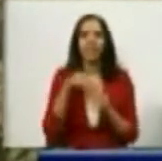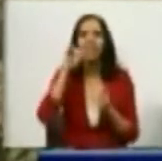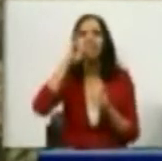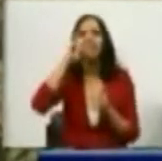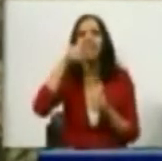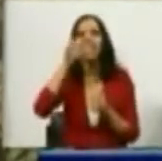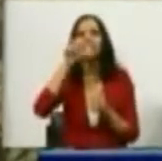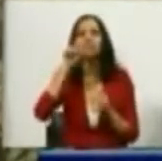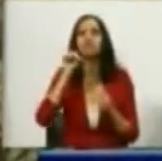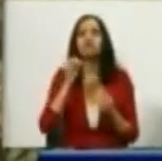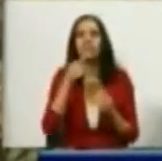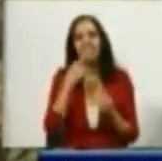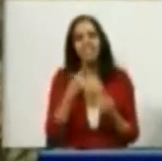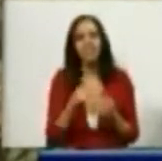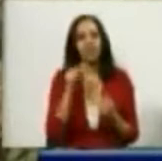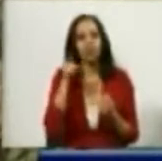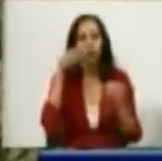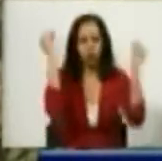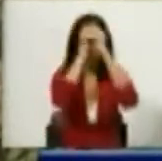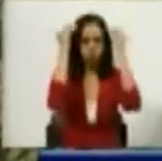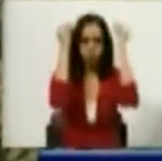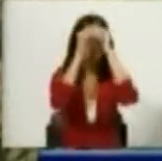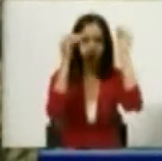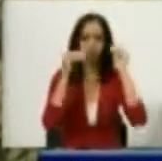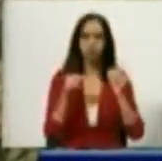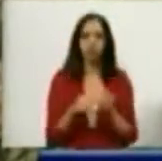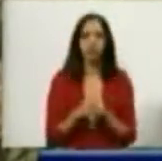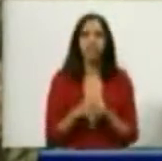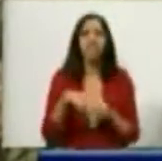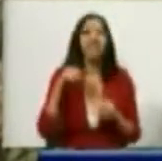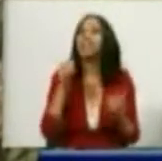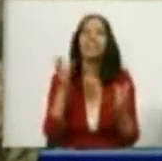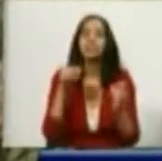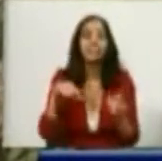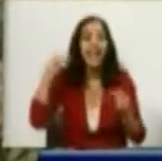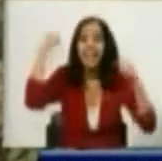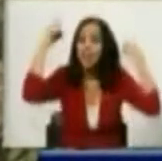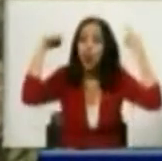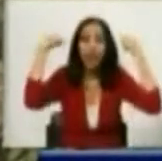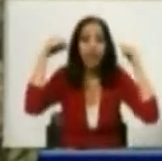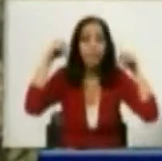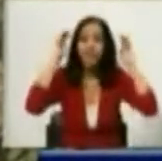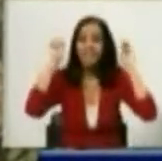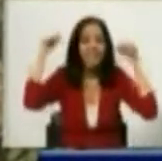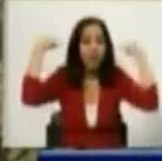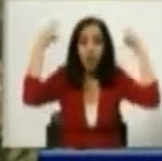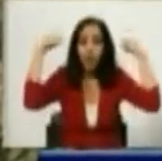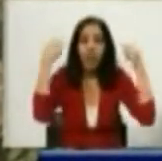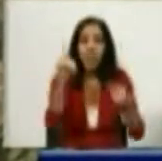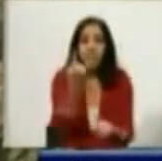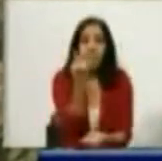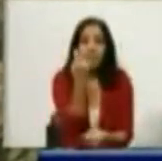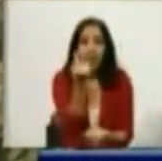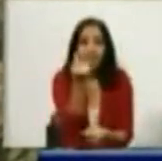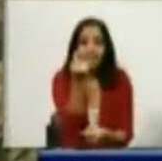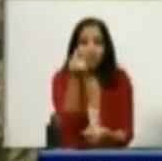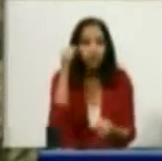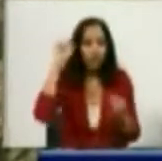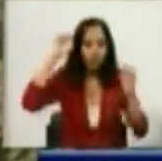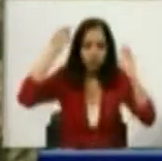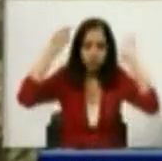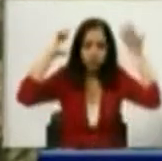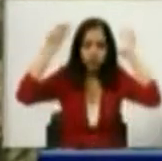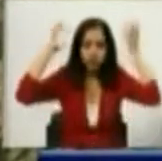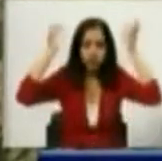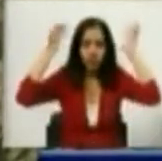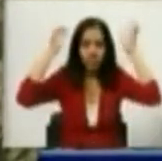chulo le dice que ella lo que es incoherente no está loca todavía chuo está loco perinola papá le falta un tornillo Y todo lo